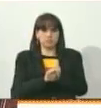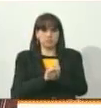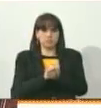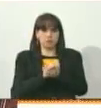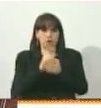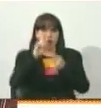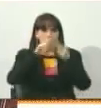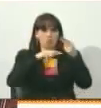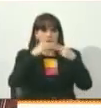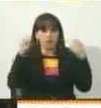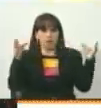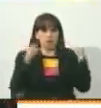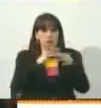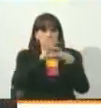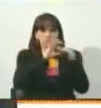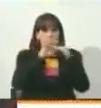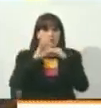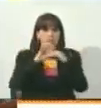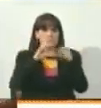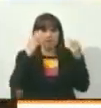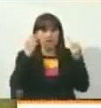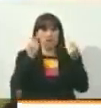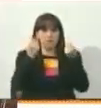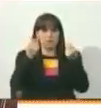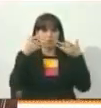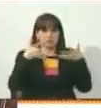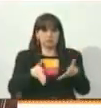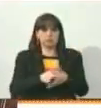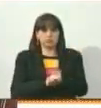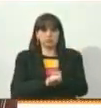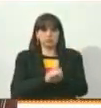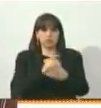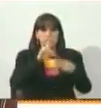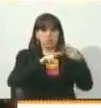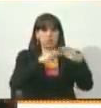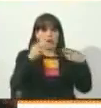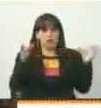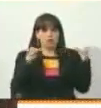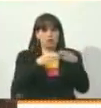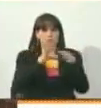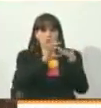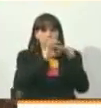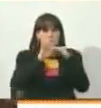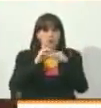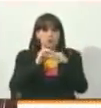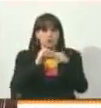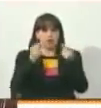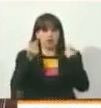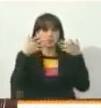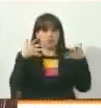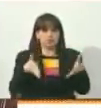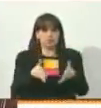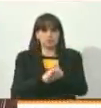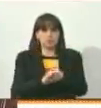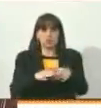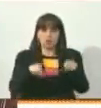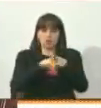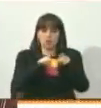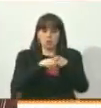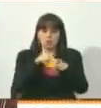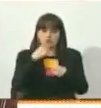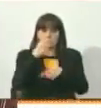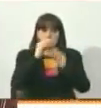Numeral Chavismo Unido, amanecido. Numeral Chavismo Unido, amanecido. Igual, yo se lo dije a los